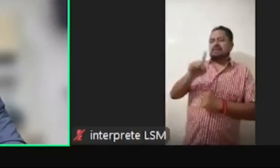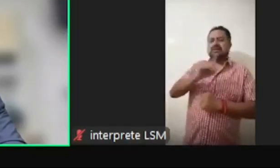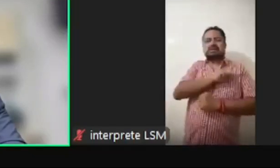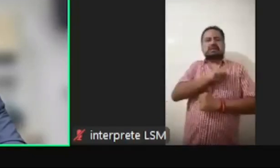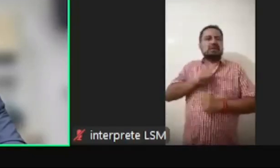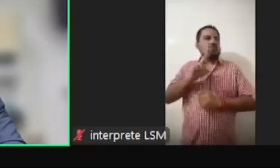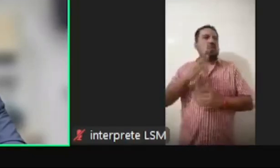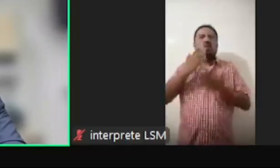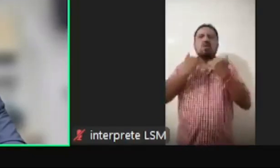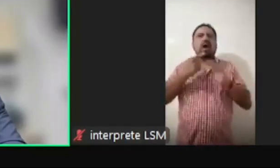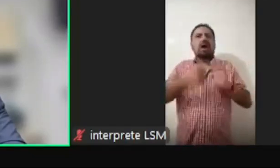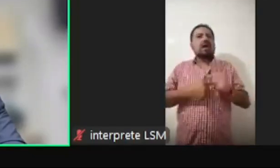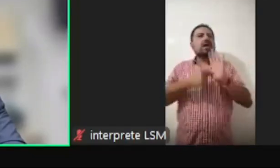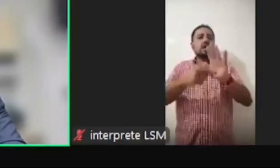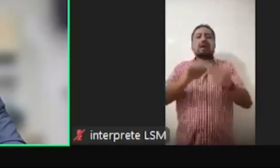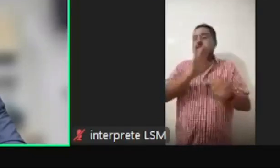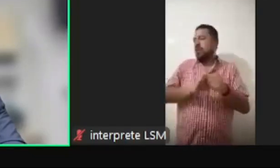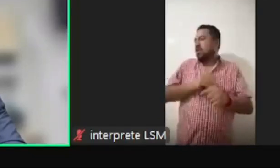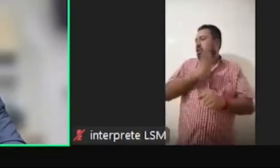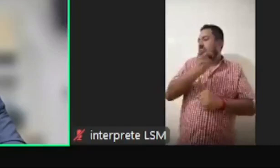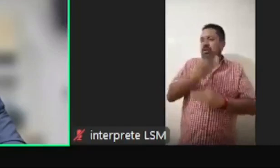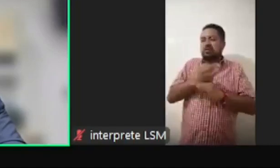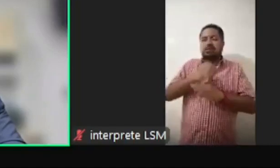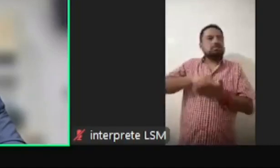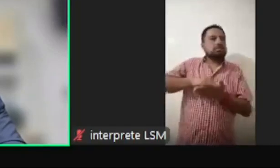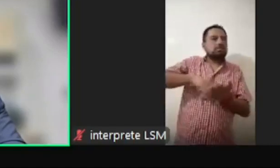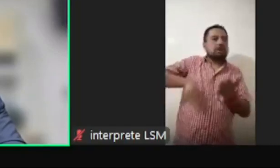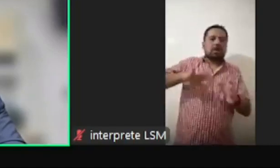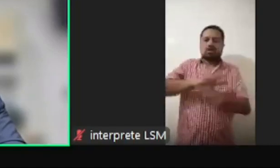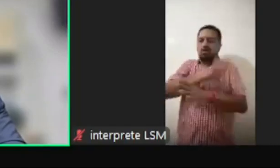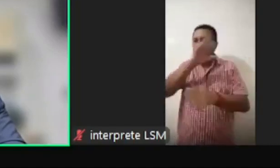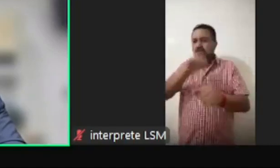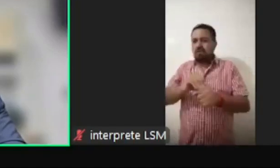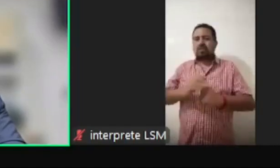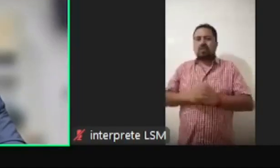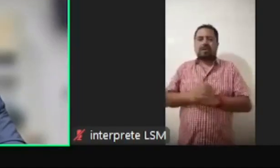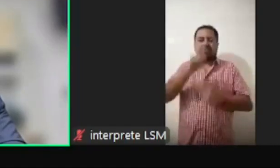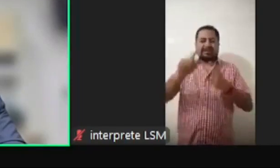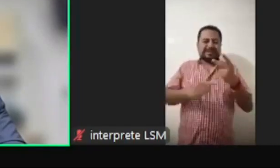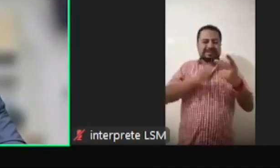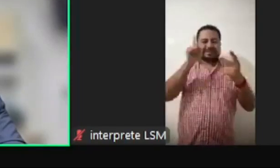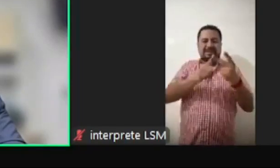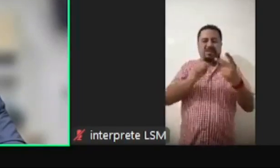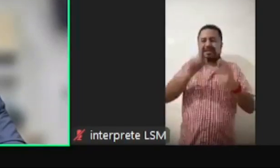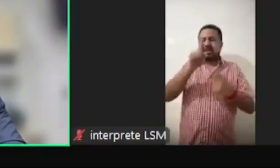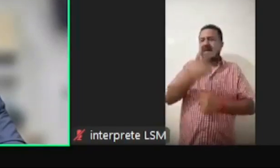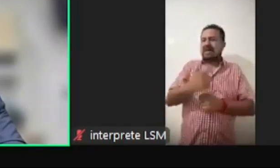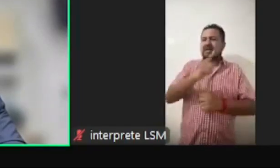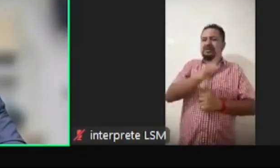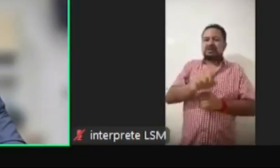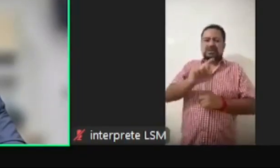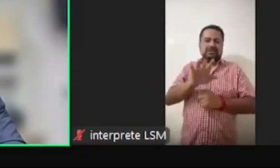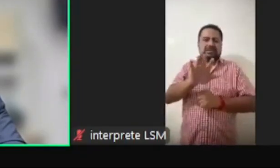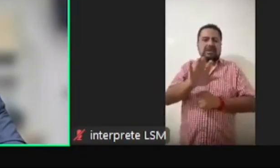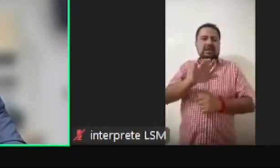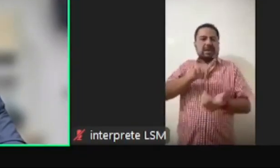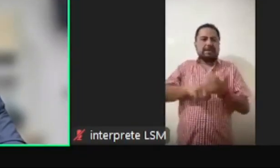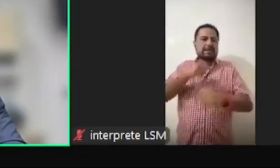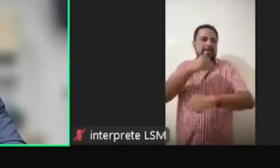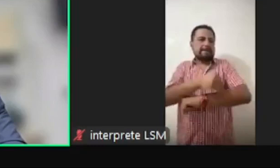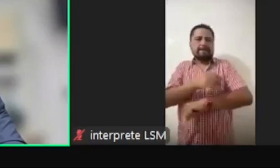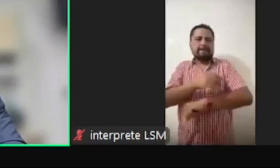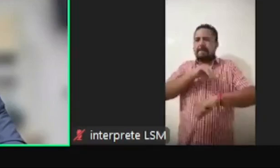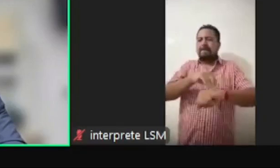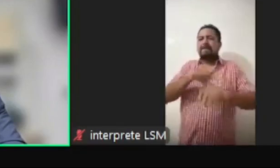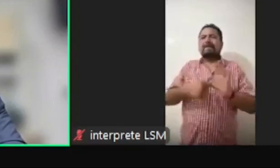presentada, por tanto, se produce su desechamiento de plano. En el segundo, en el GEC 135, resulta extemporánea la presentación de la demanda, ya que